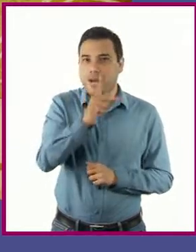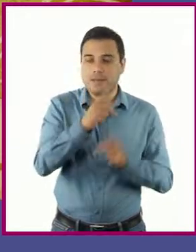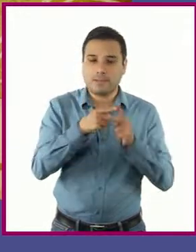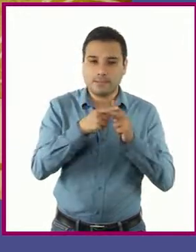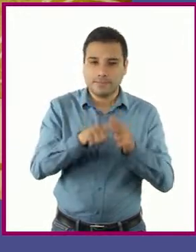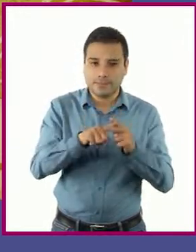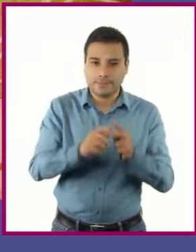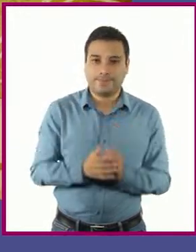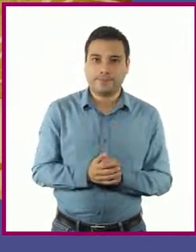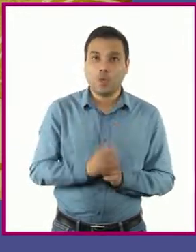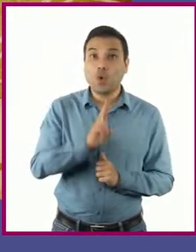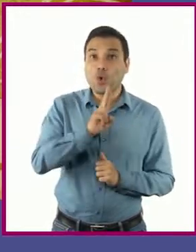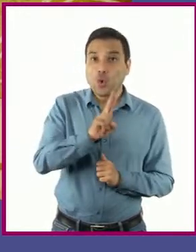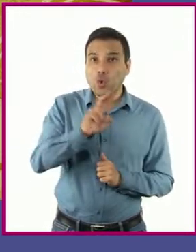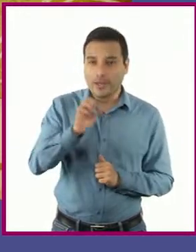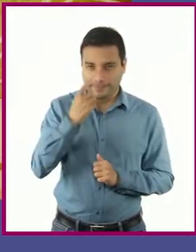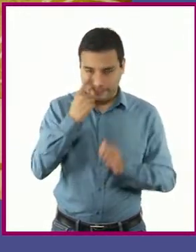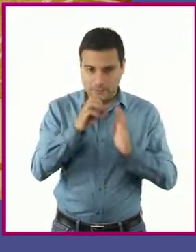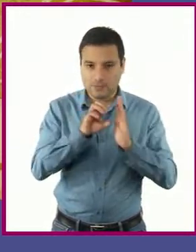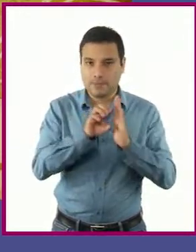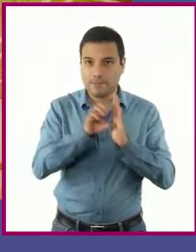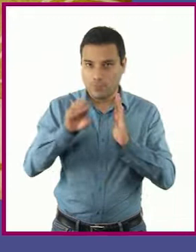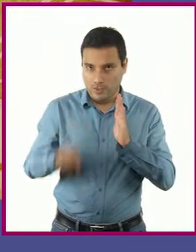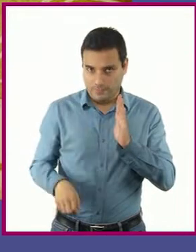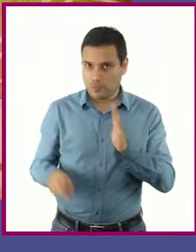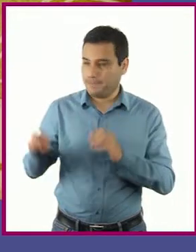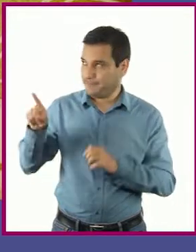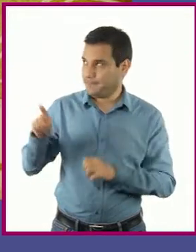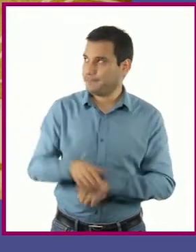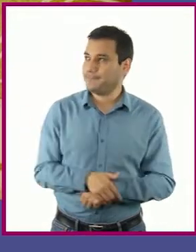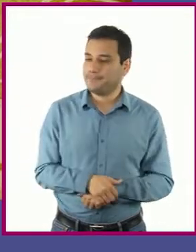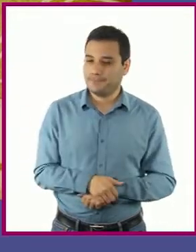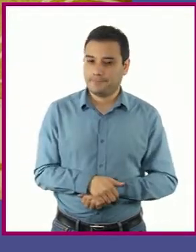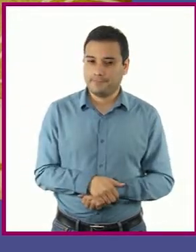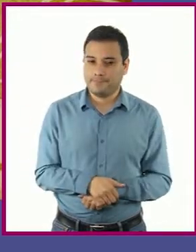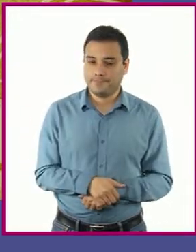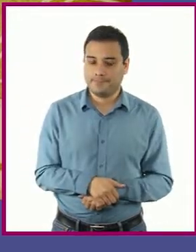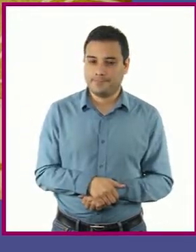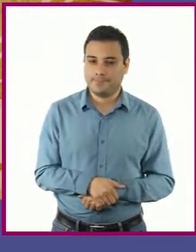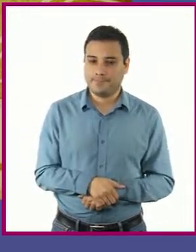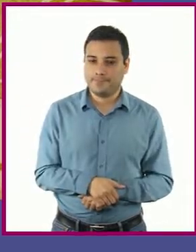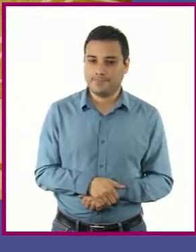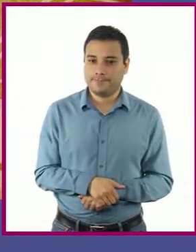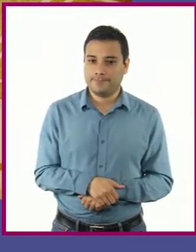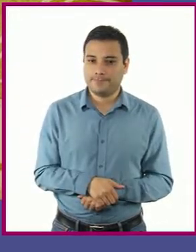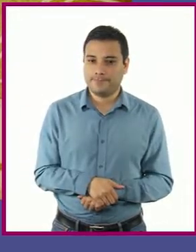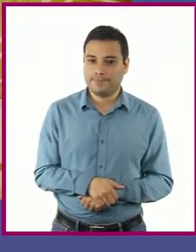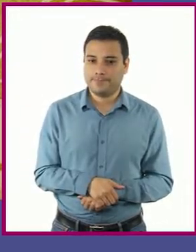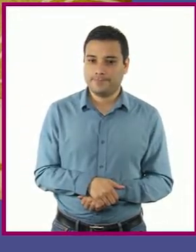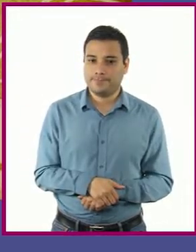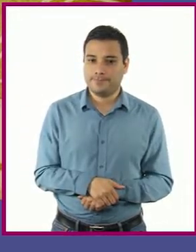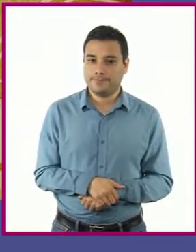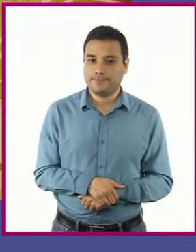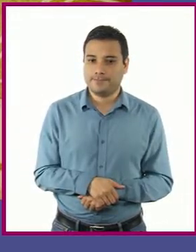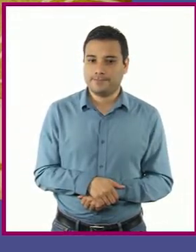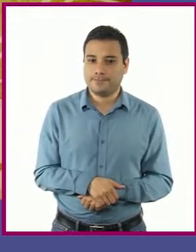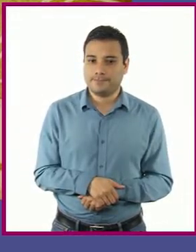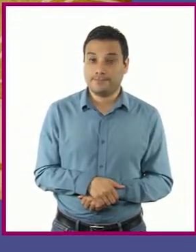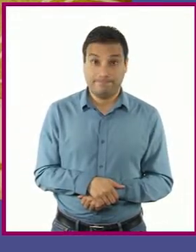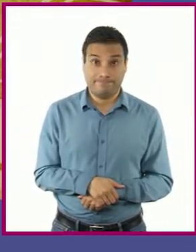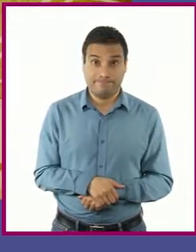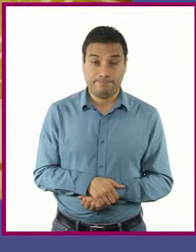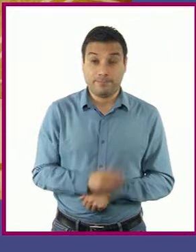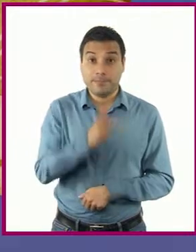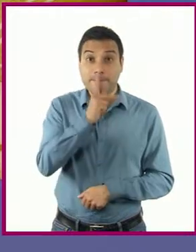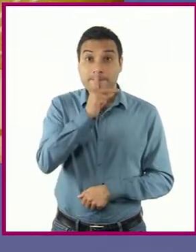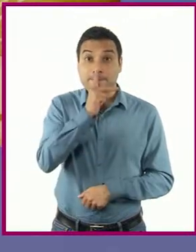UE, hueco, huelga, huerto, huella. Todas las palabras